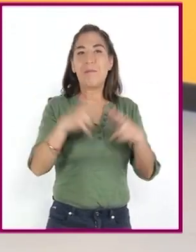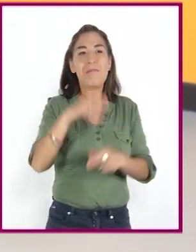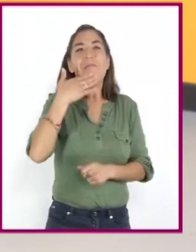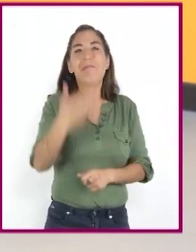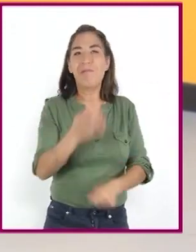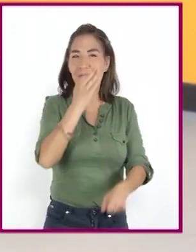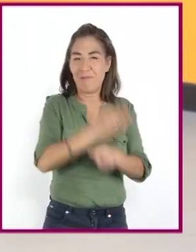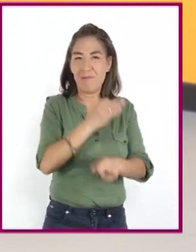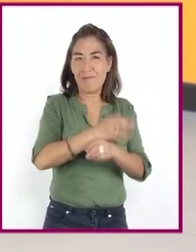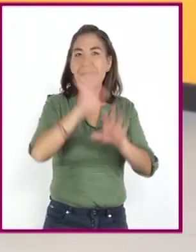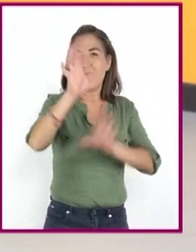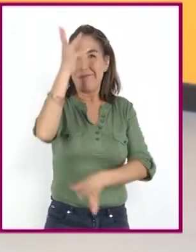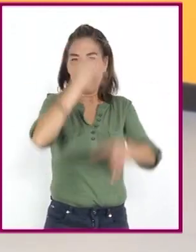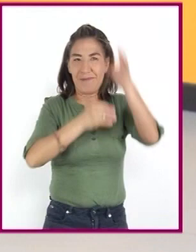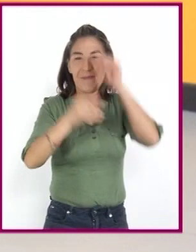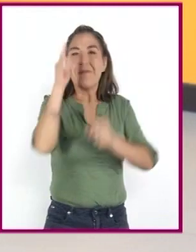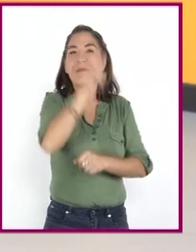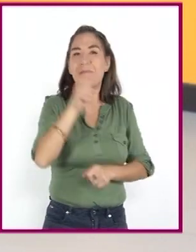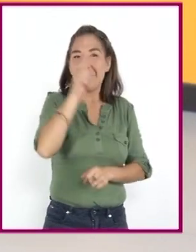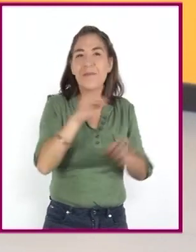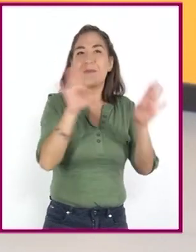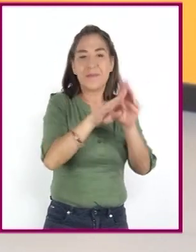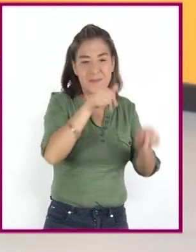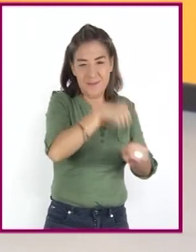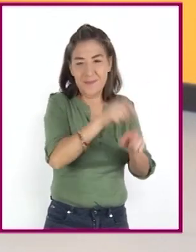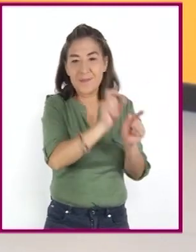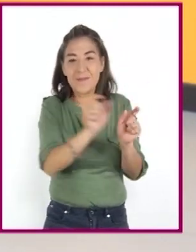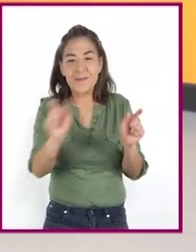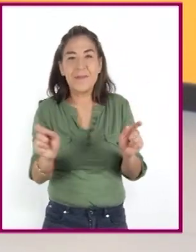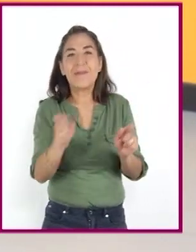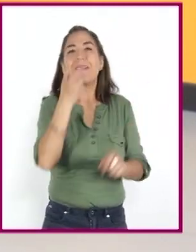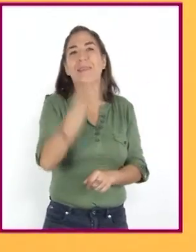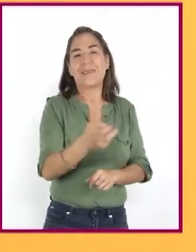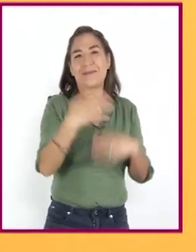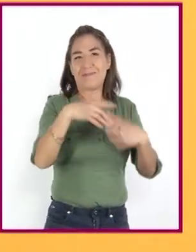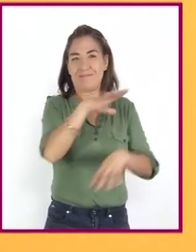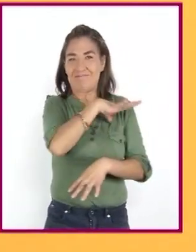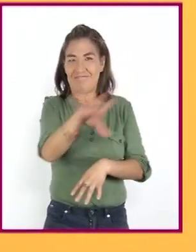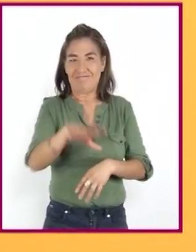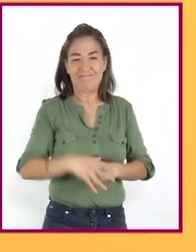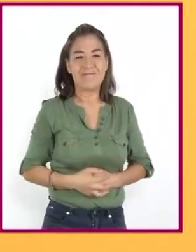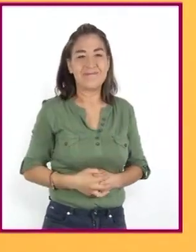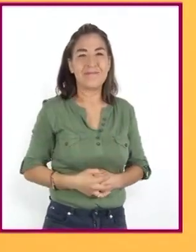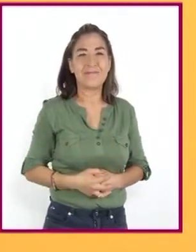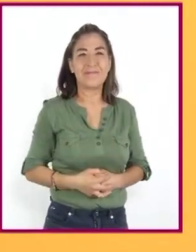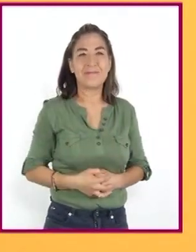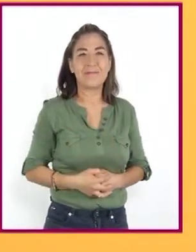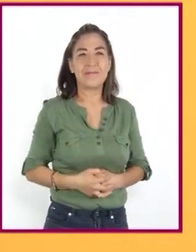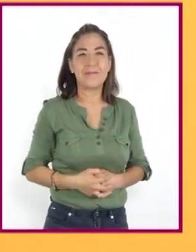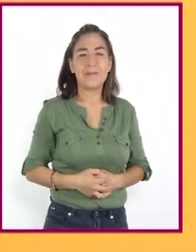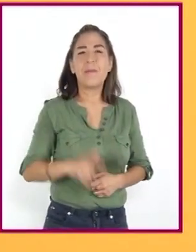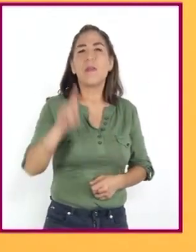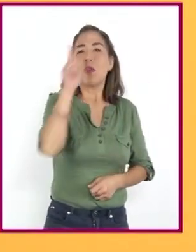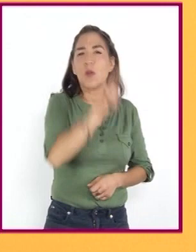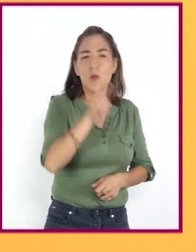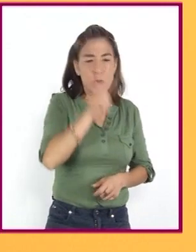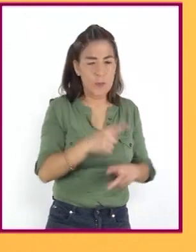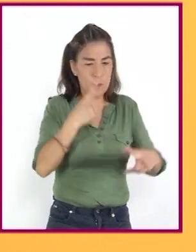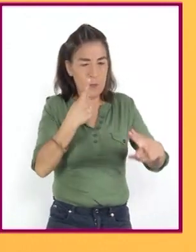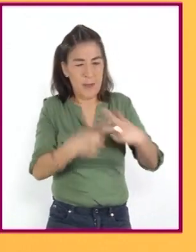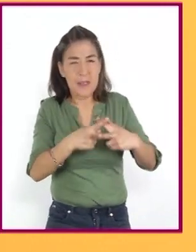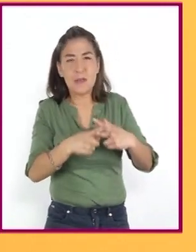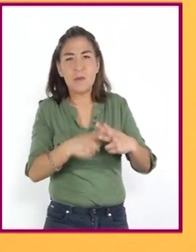Hemos aprendido sobre el lenguaje algebraico. Eso fue increíble. El lenguaje algebraico